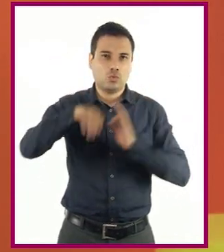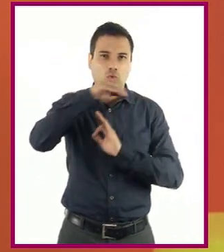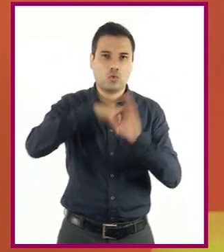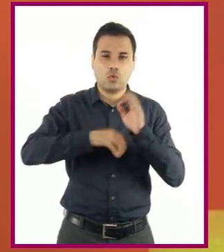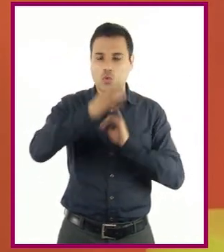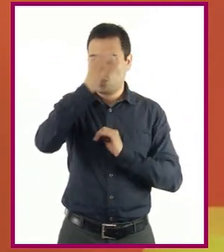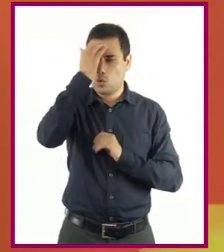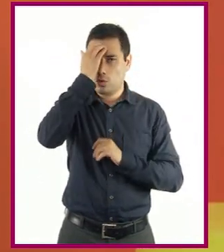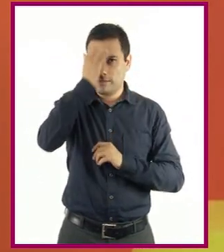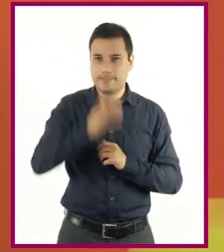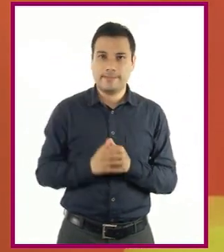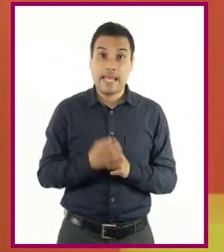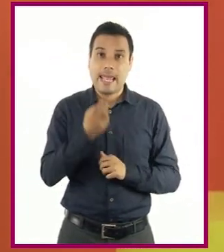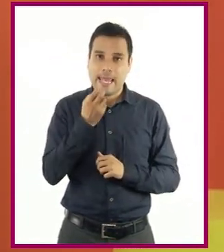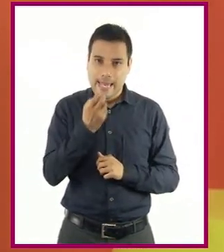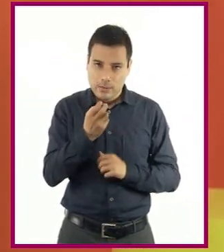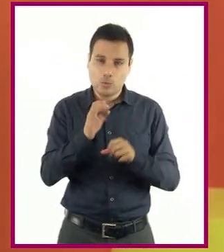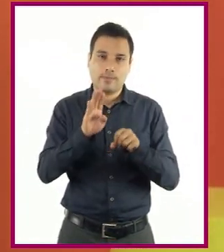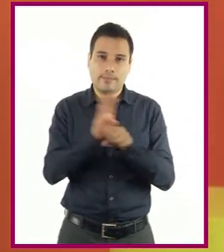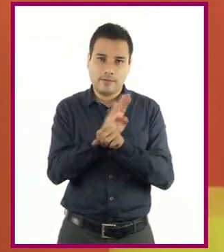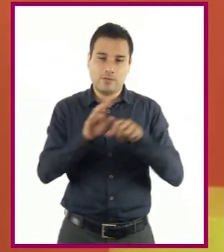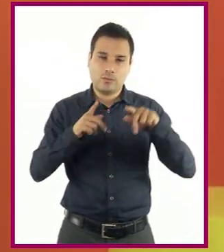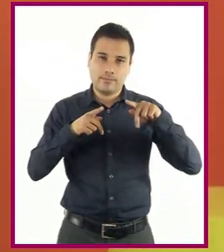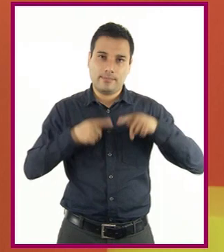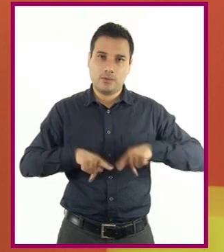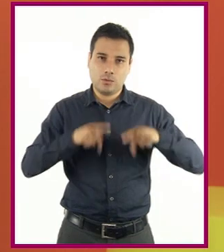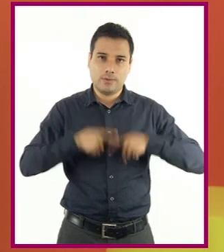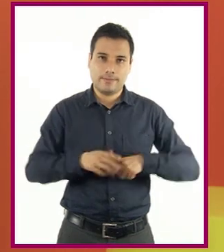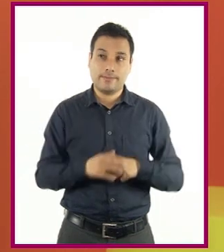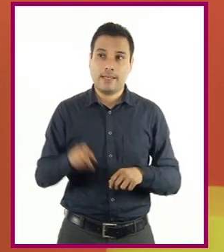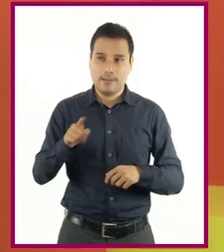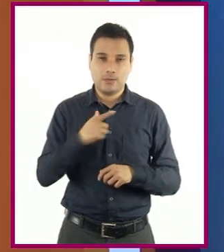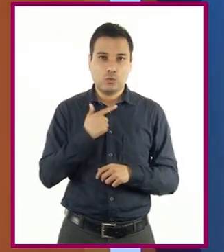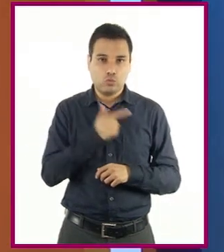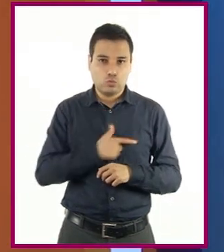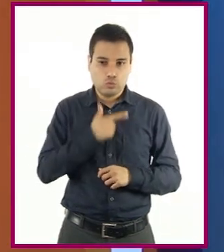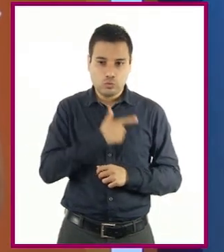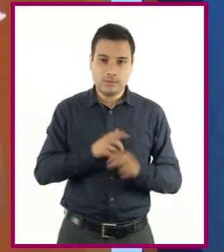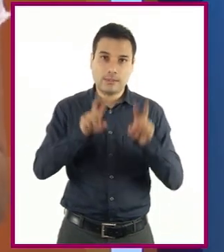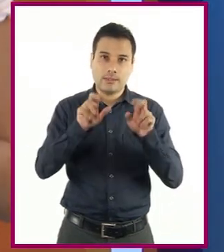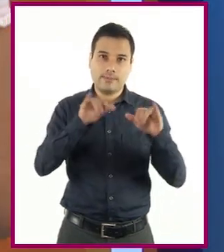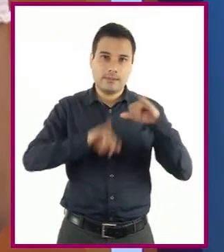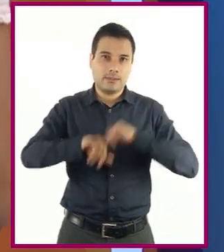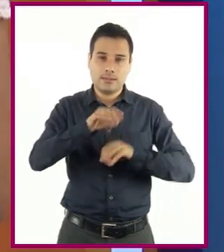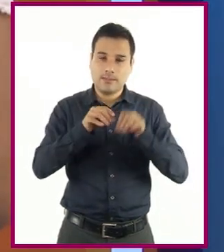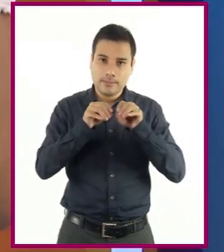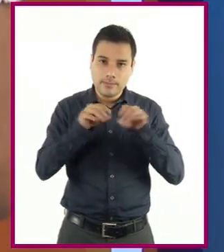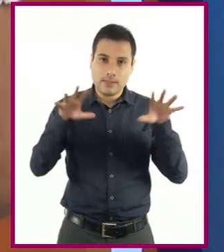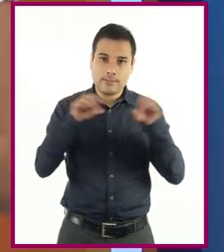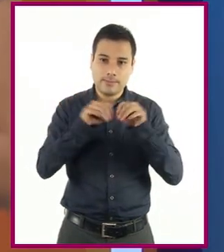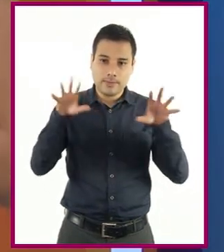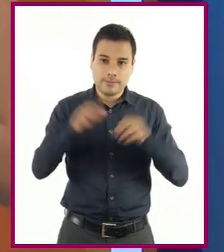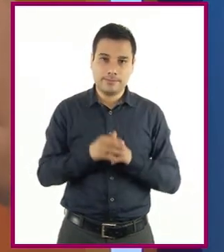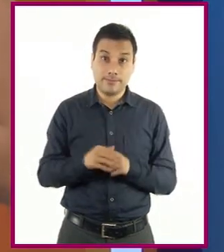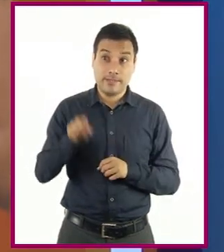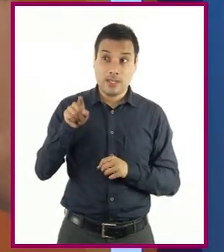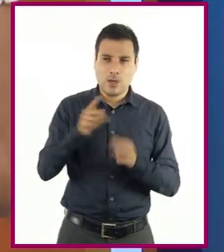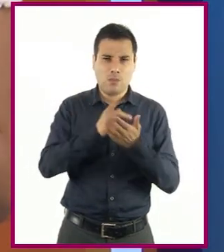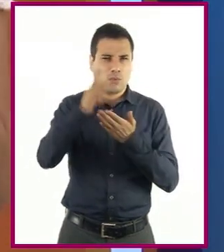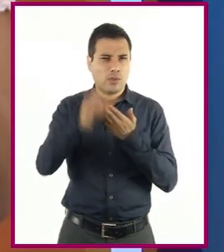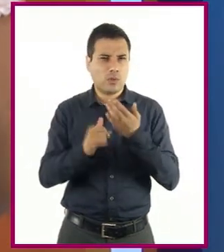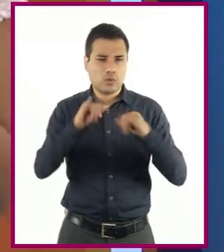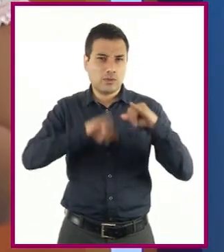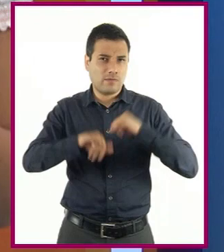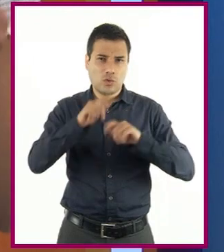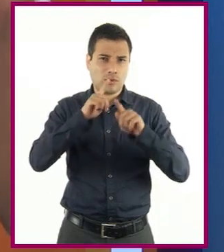sus aportaciones a la sociedad, la de la divulgación de la ciencia. Después de emprender gran cantidad de proyectos